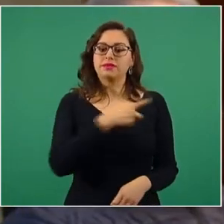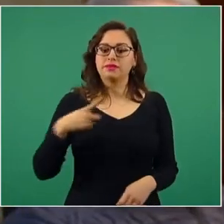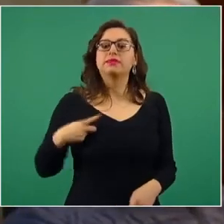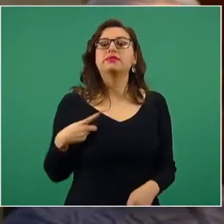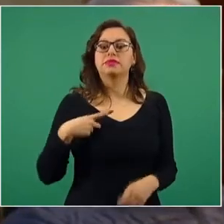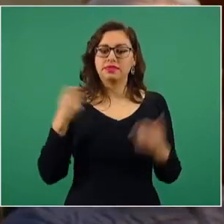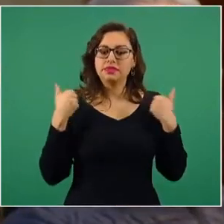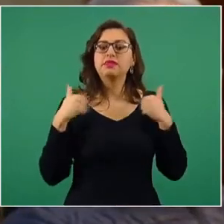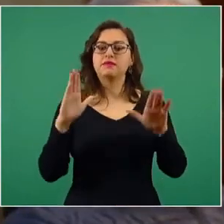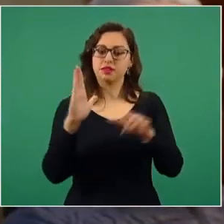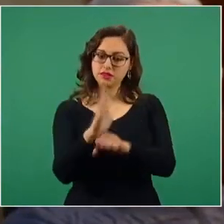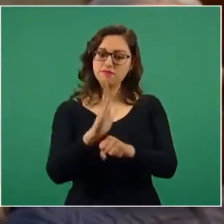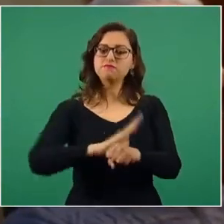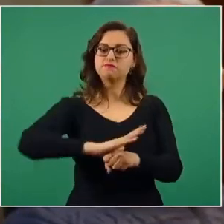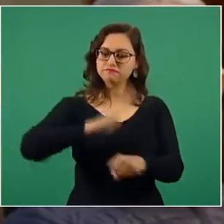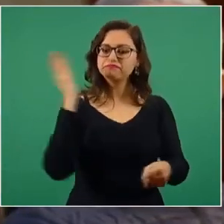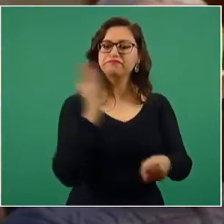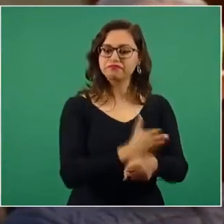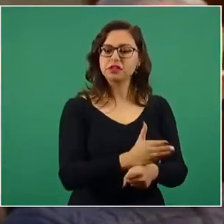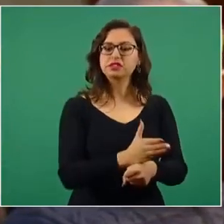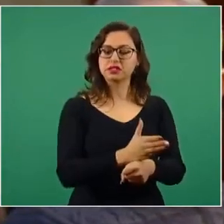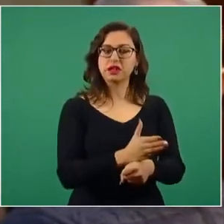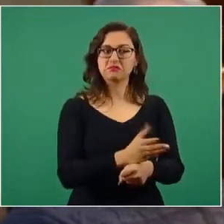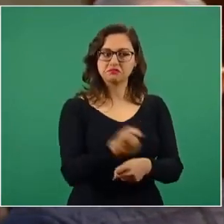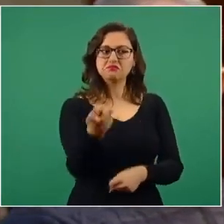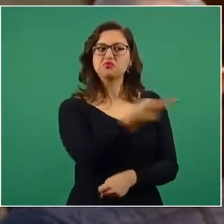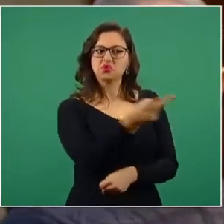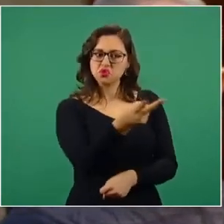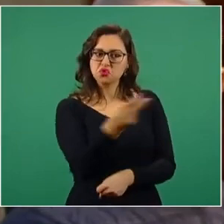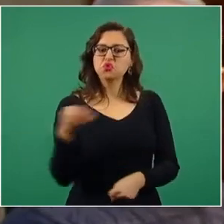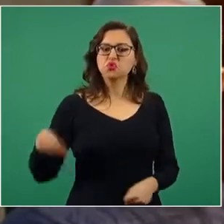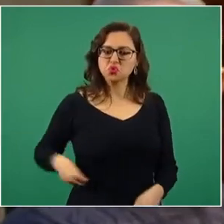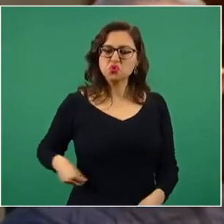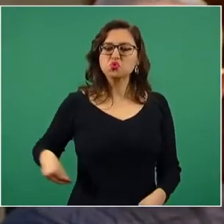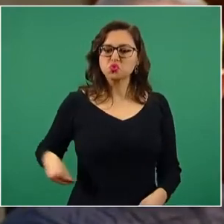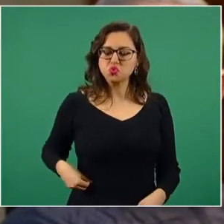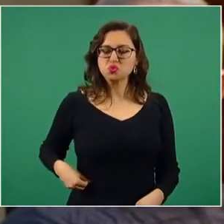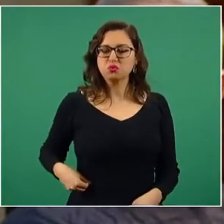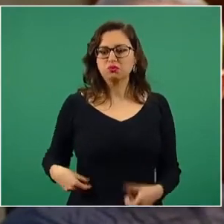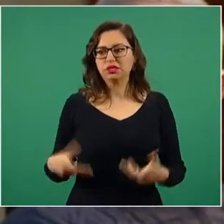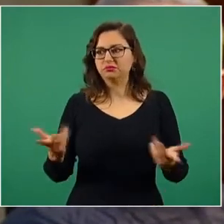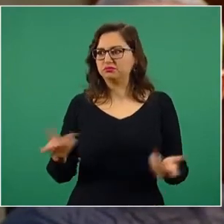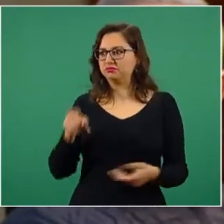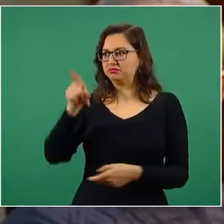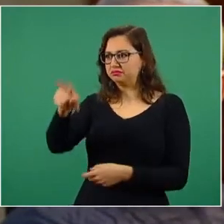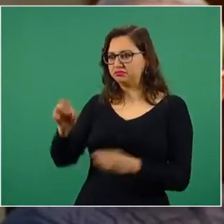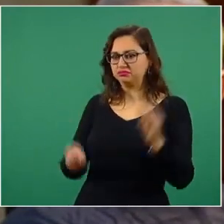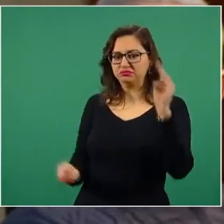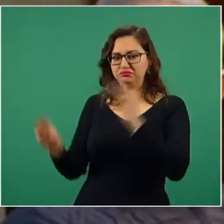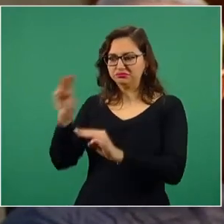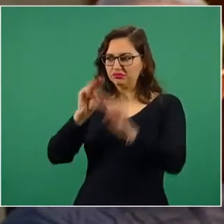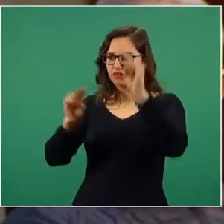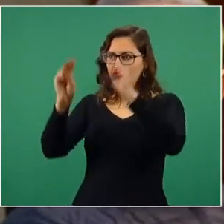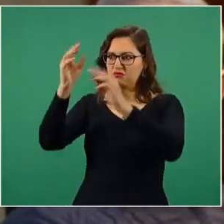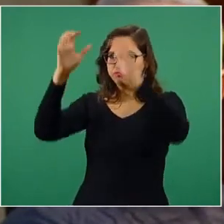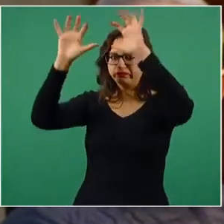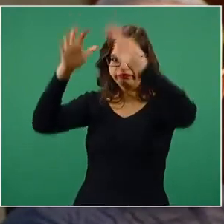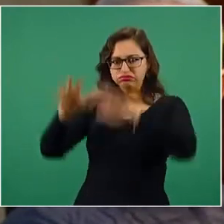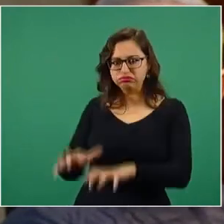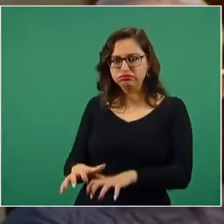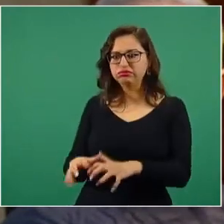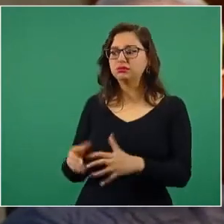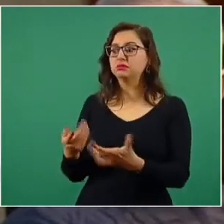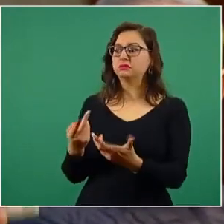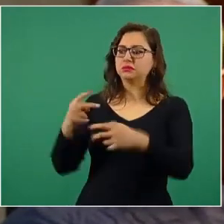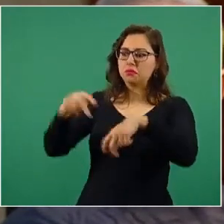Napoleón Gómez Urrutia como responsable de esta tragedia, que ya pasaron 15 años